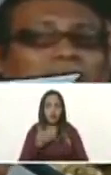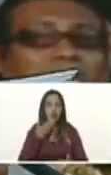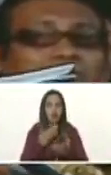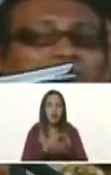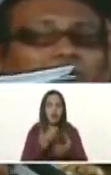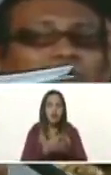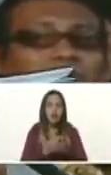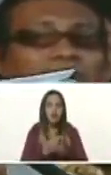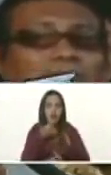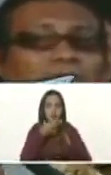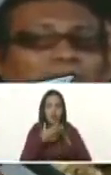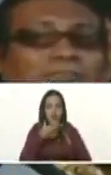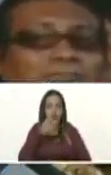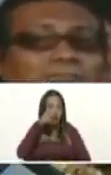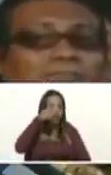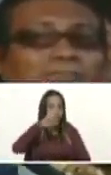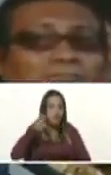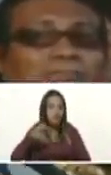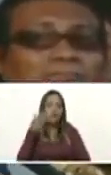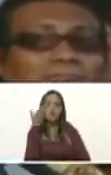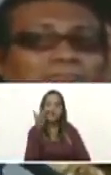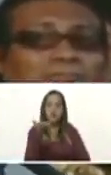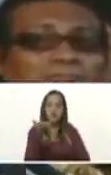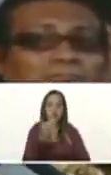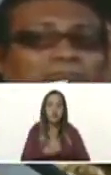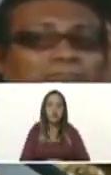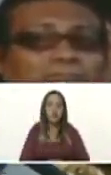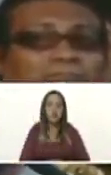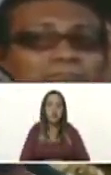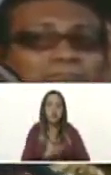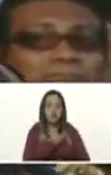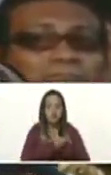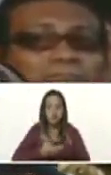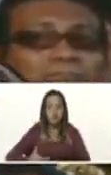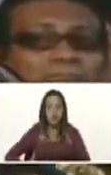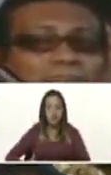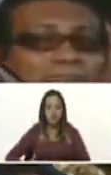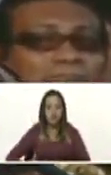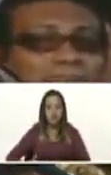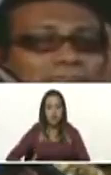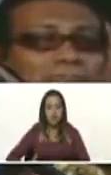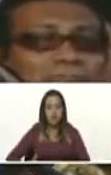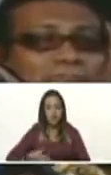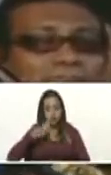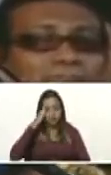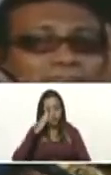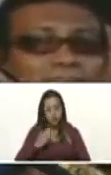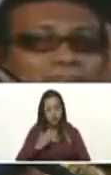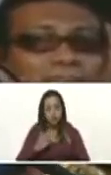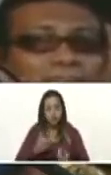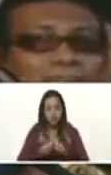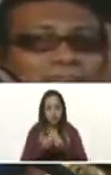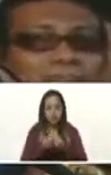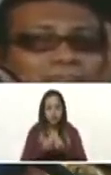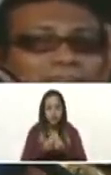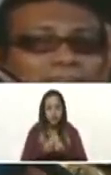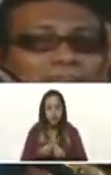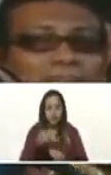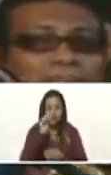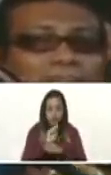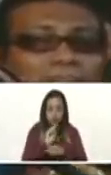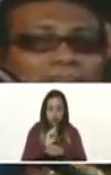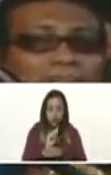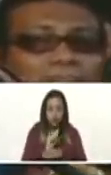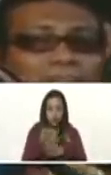Gracias a este bello pueblo y a usted, señor presidente, comandante, por su hospitalidad y por